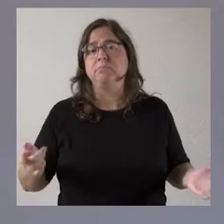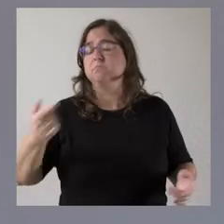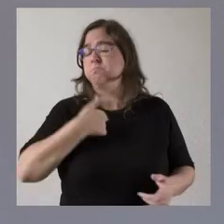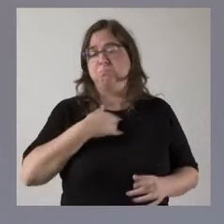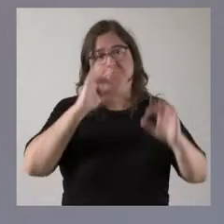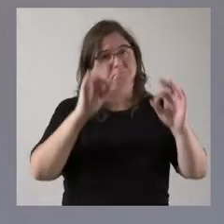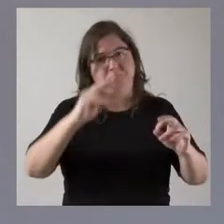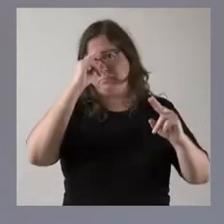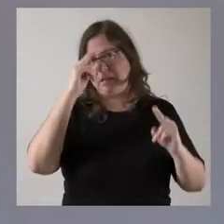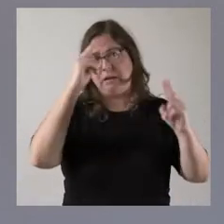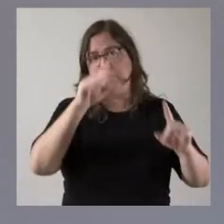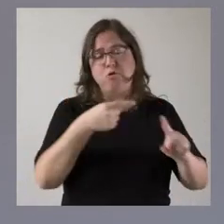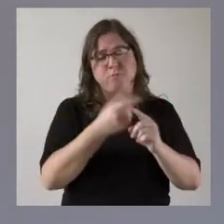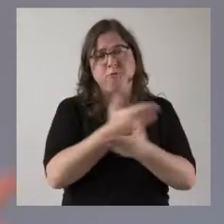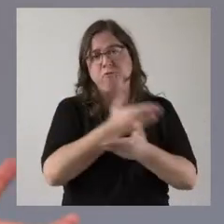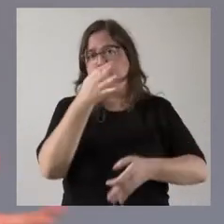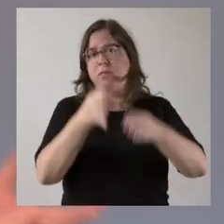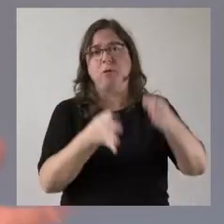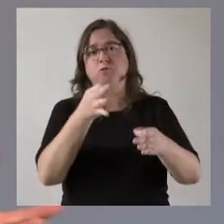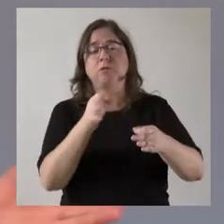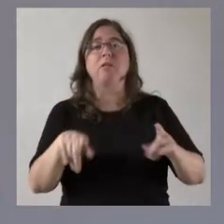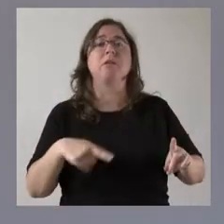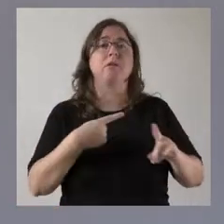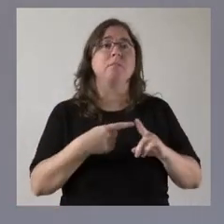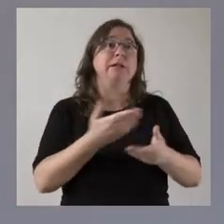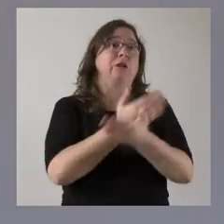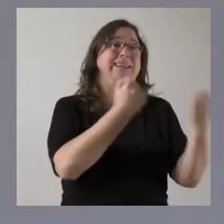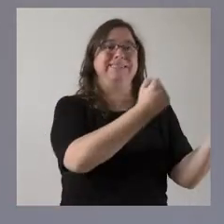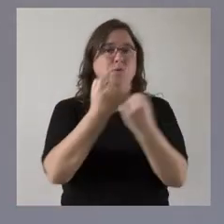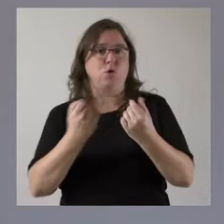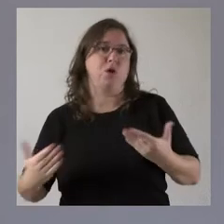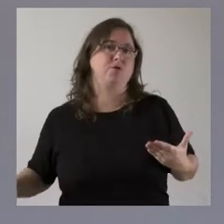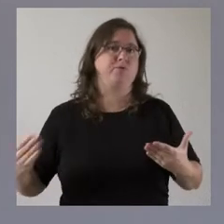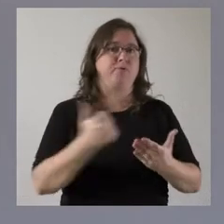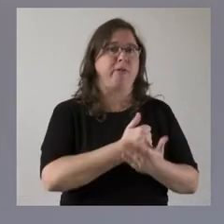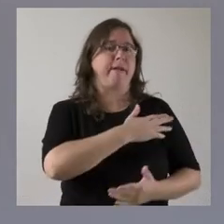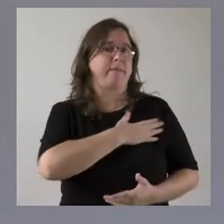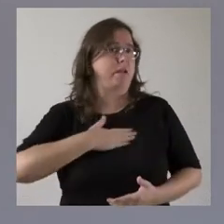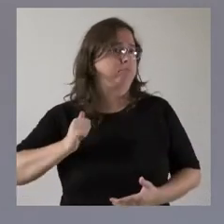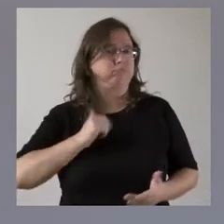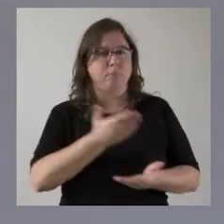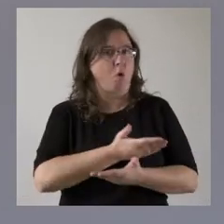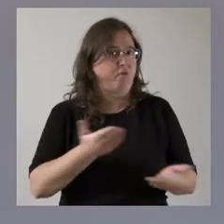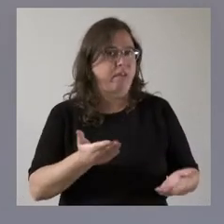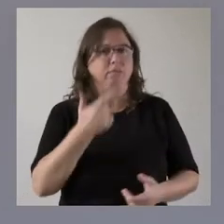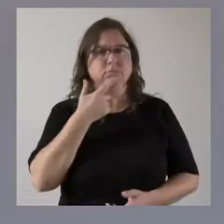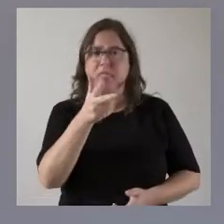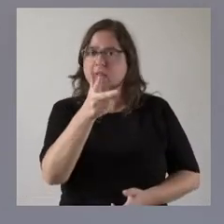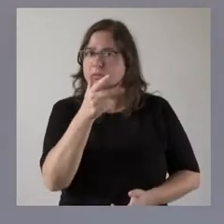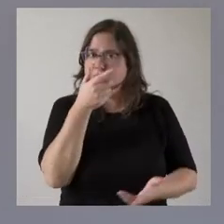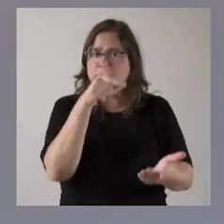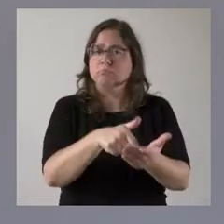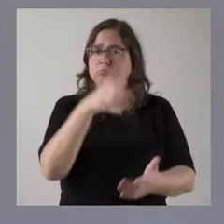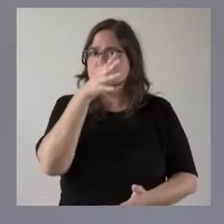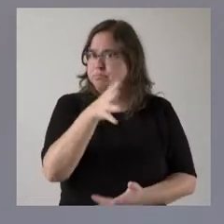siempre y de respeto a la justicia y dar respeto también a todas las instituciones y órganos que deseen utilizarla para hacer valer sus intereses